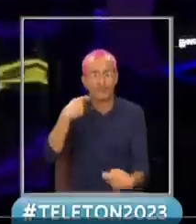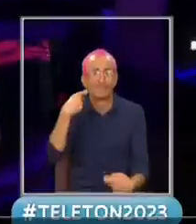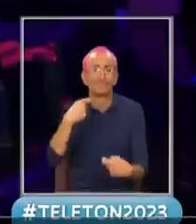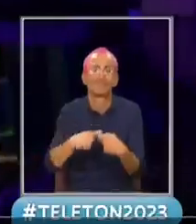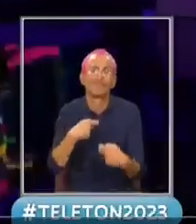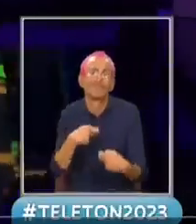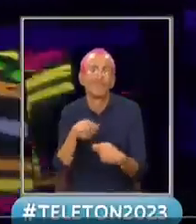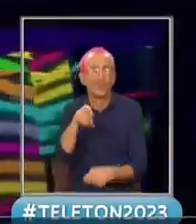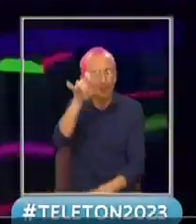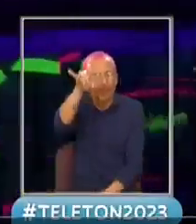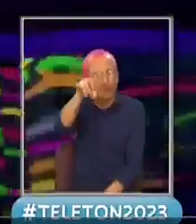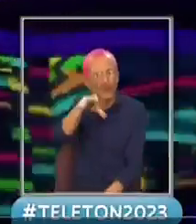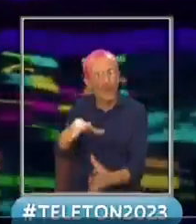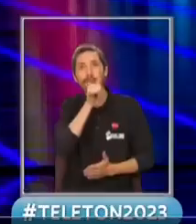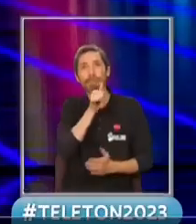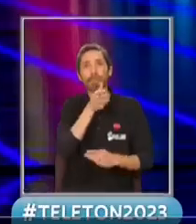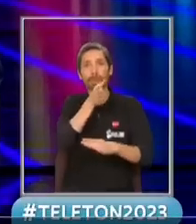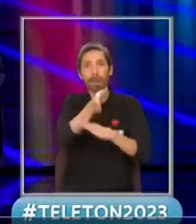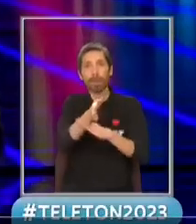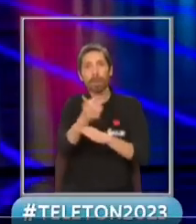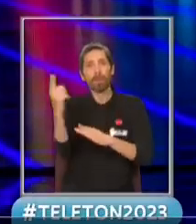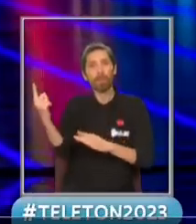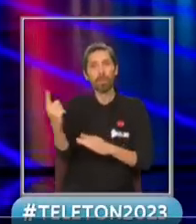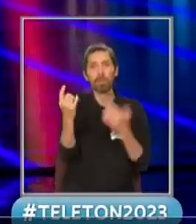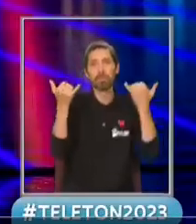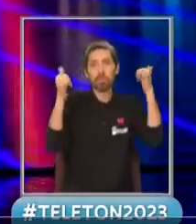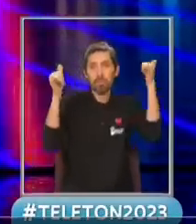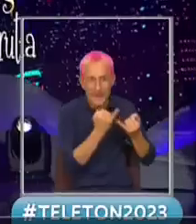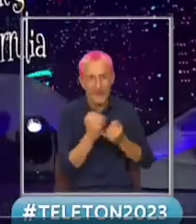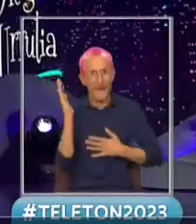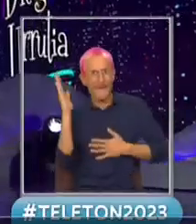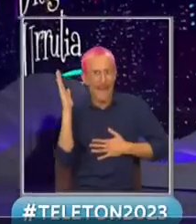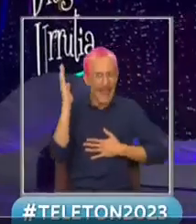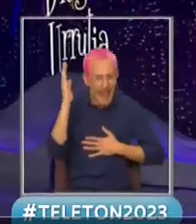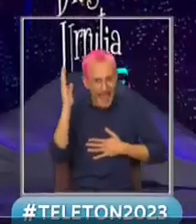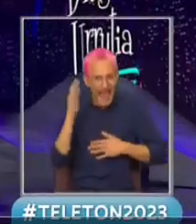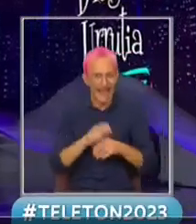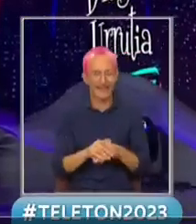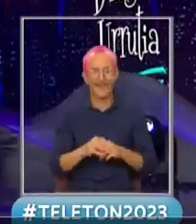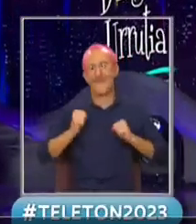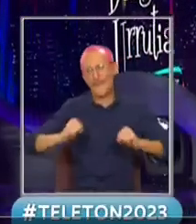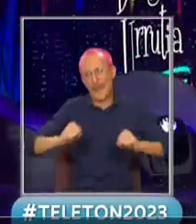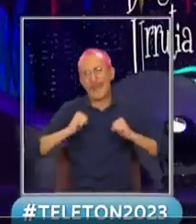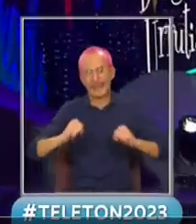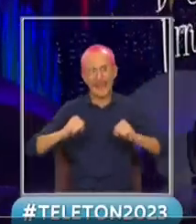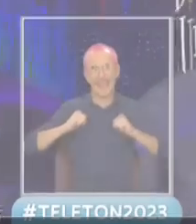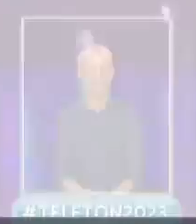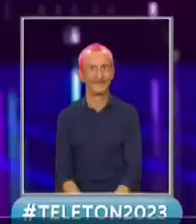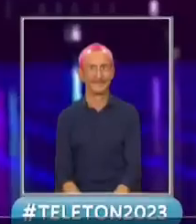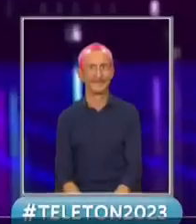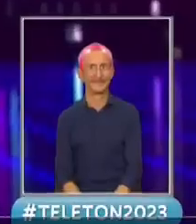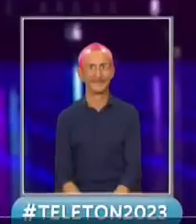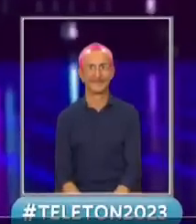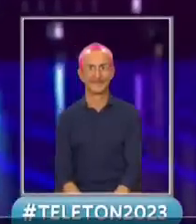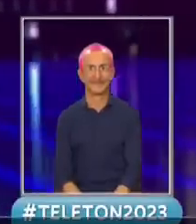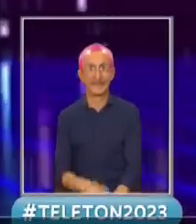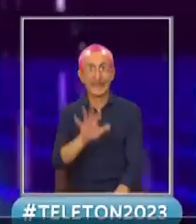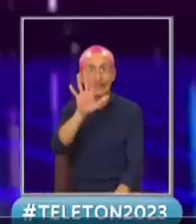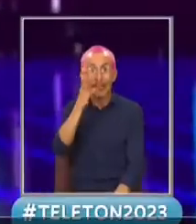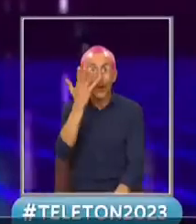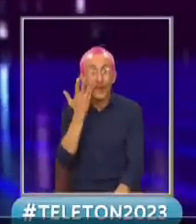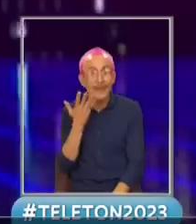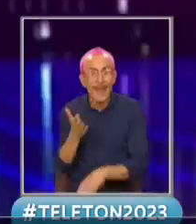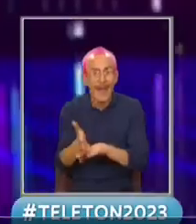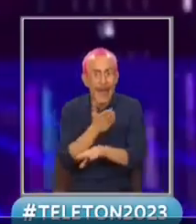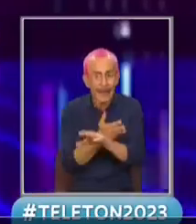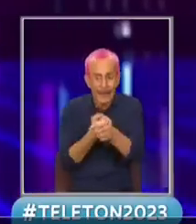Mientras que hay uno que no bailó, pero hizo reír mediante la música, recordando su sorpresivo paso por el Festival de Viña. 5 días